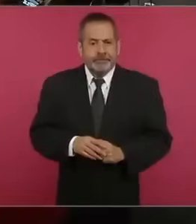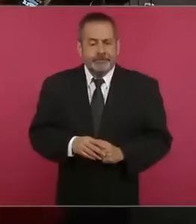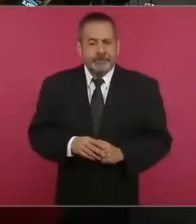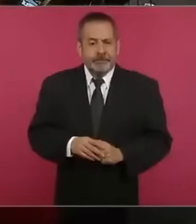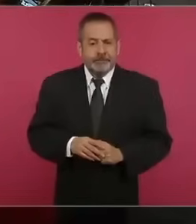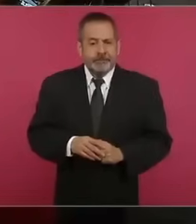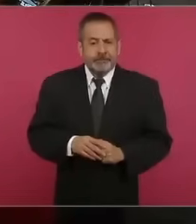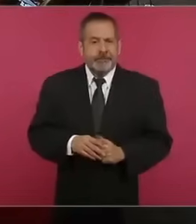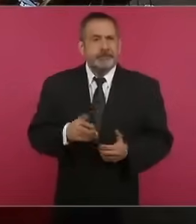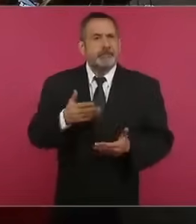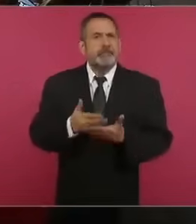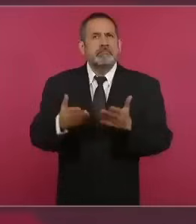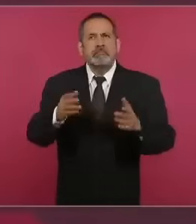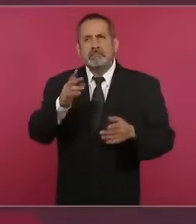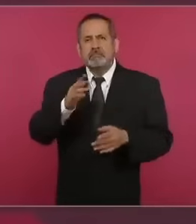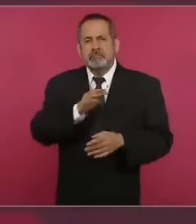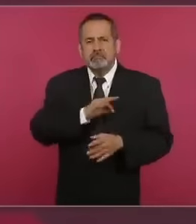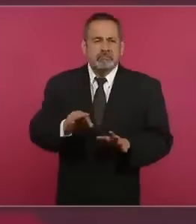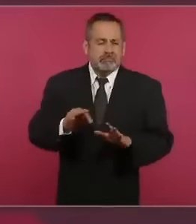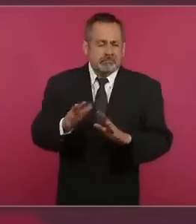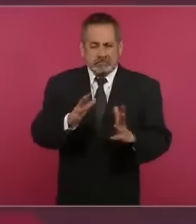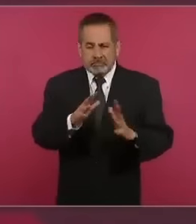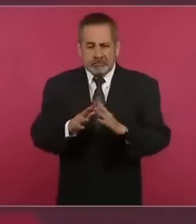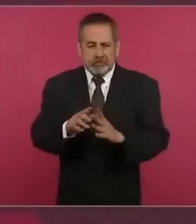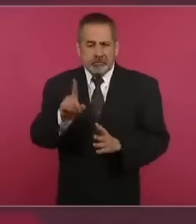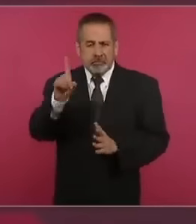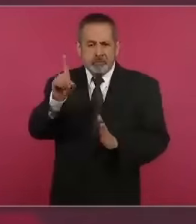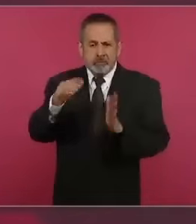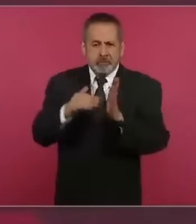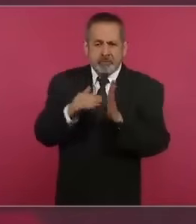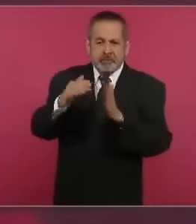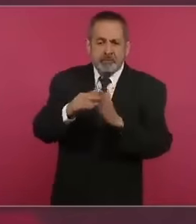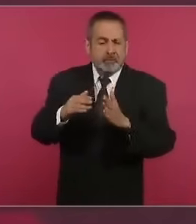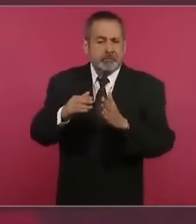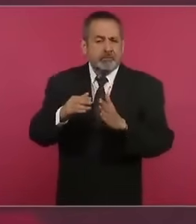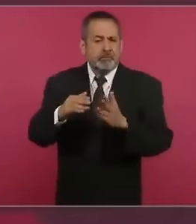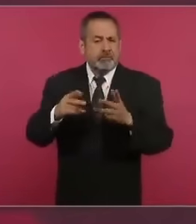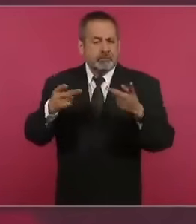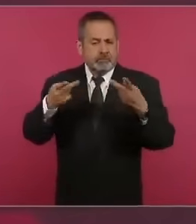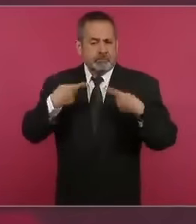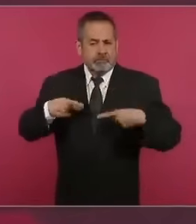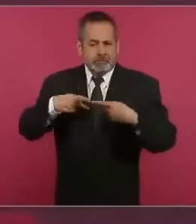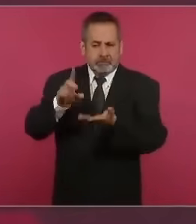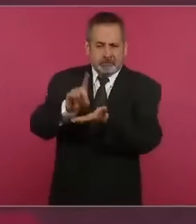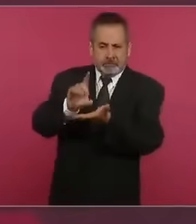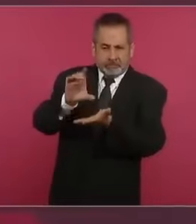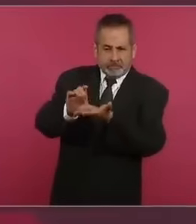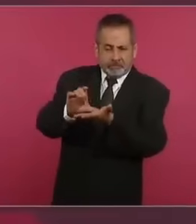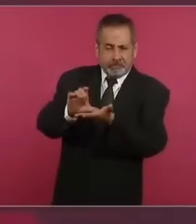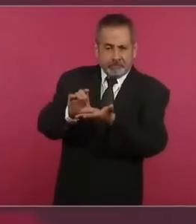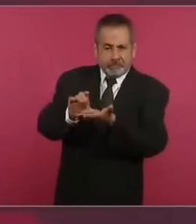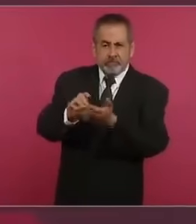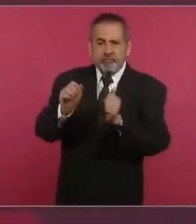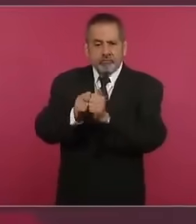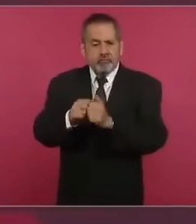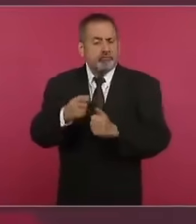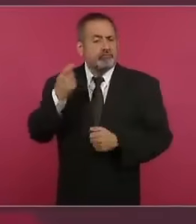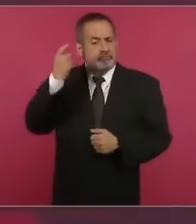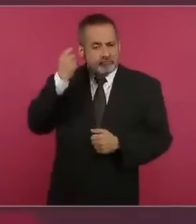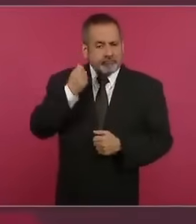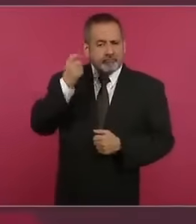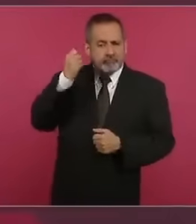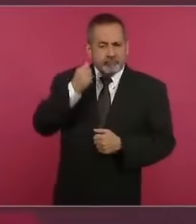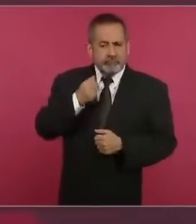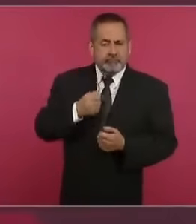pues más de 1 millón de discapacitados que están recibiendo su pensión,